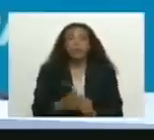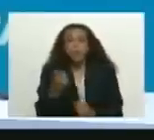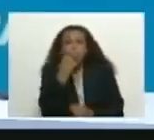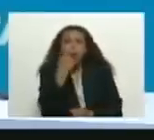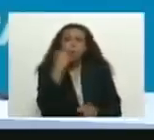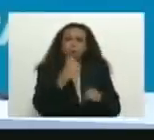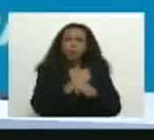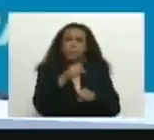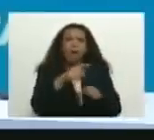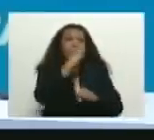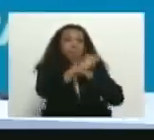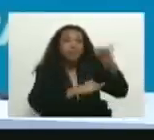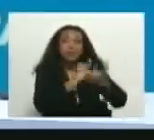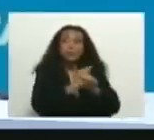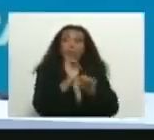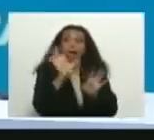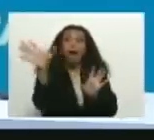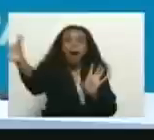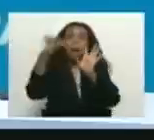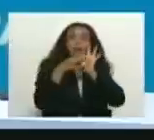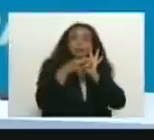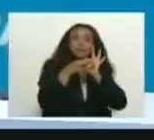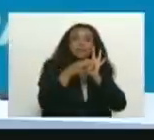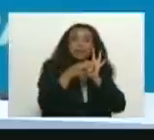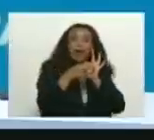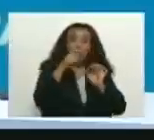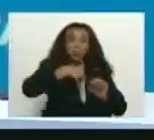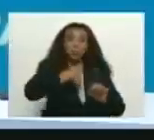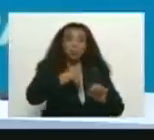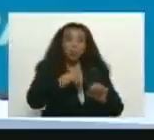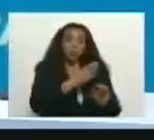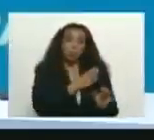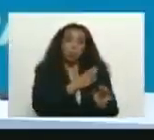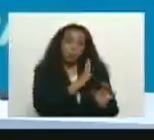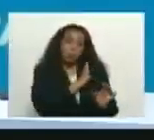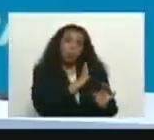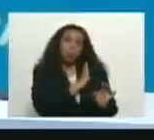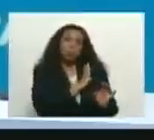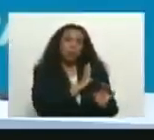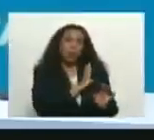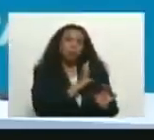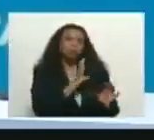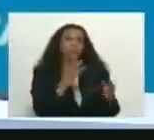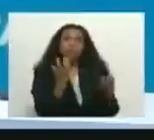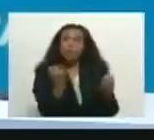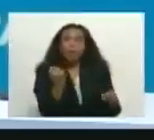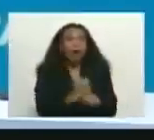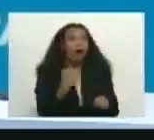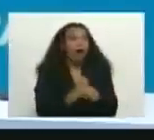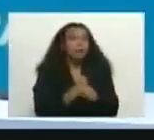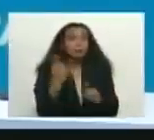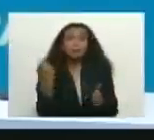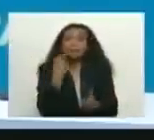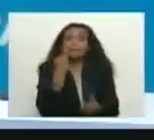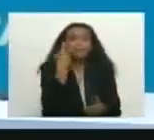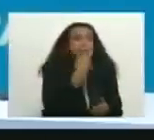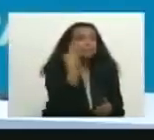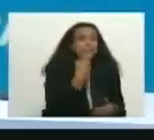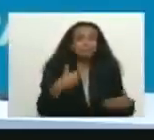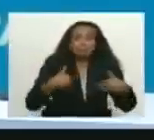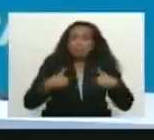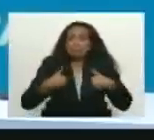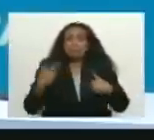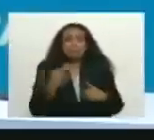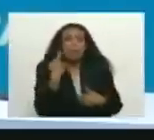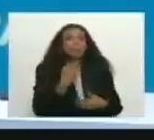Busquemos también a nivel internacional. Y nosotros por nuestra cuenta vamos a parir todos los recursos que podamos, pero